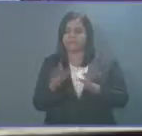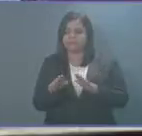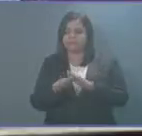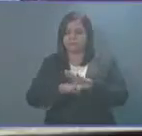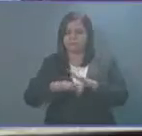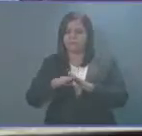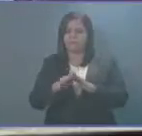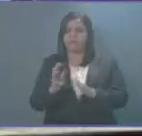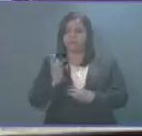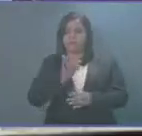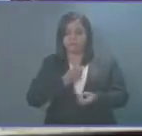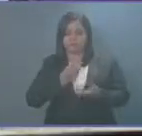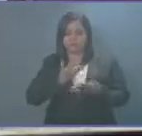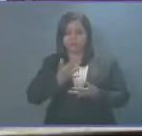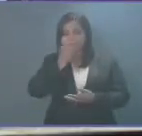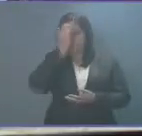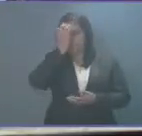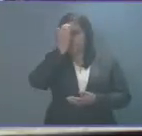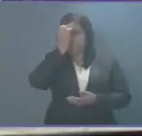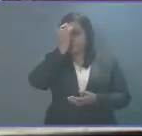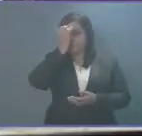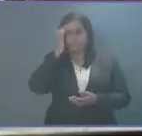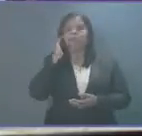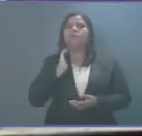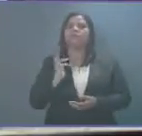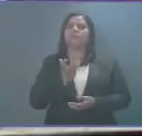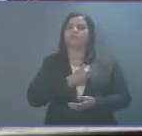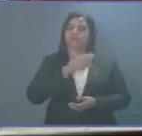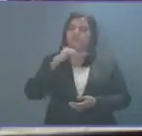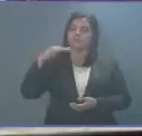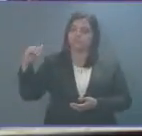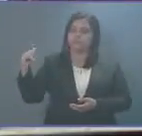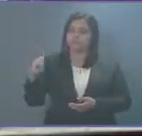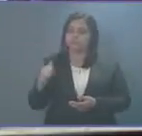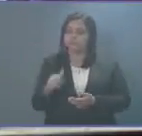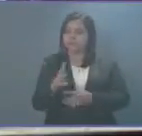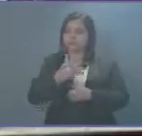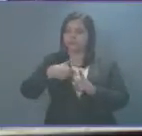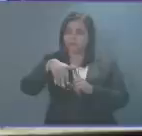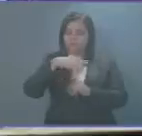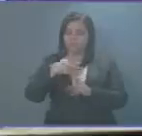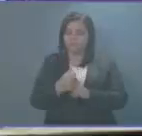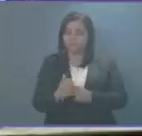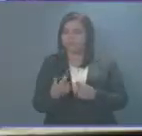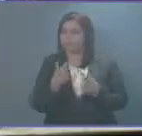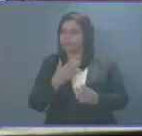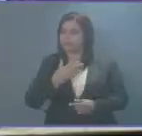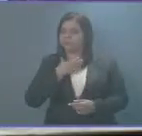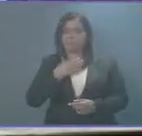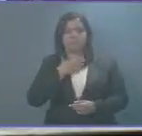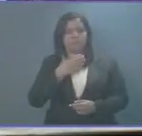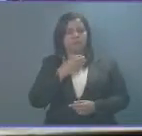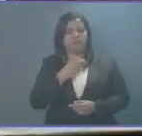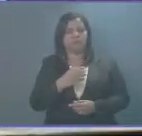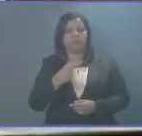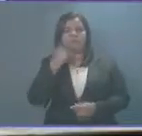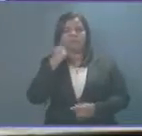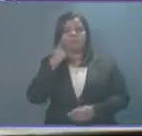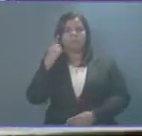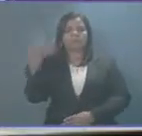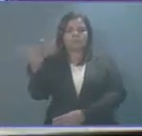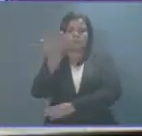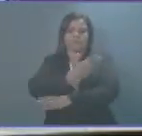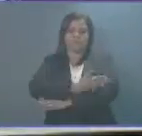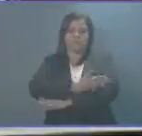de preocupación que tenemos como salvadoreños ante la difícil situación que está aconteciendo en la frontera sur